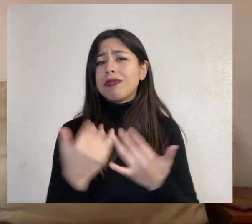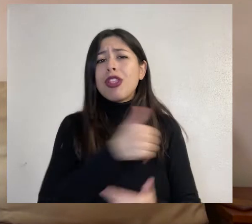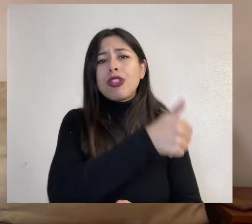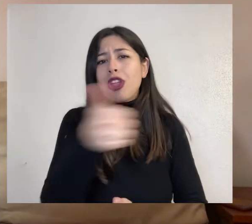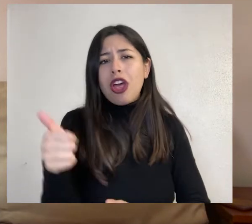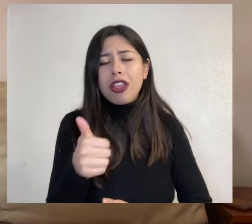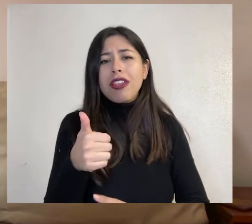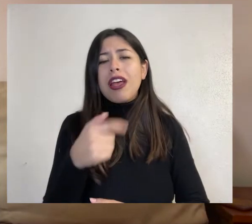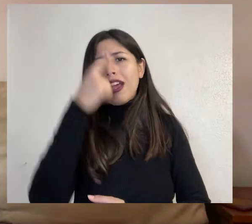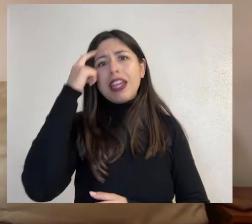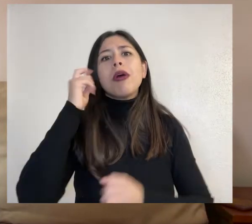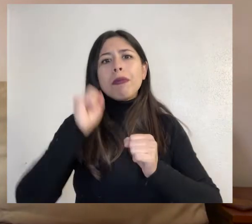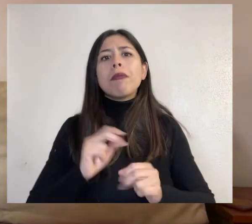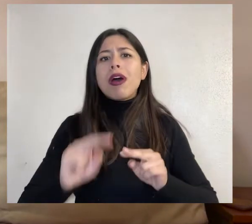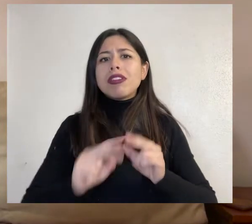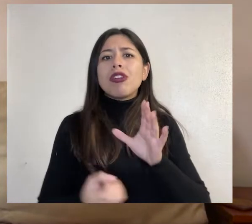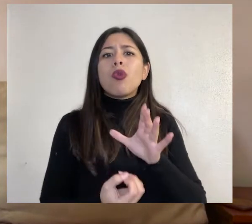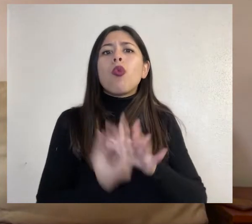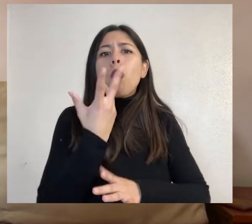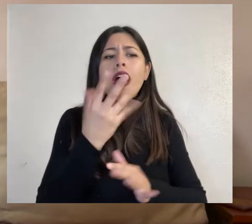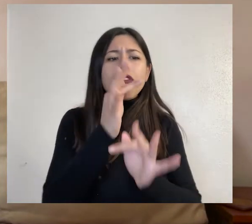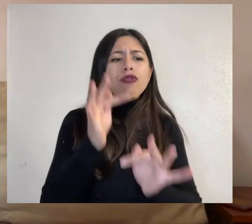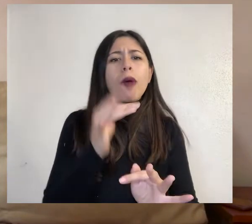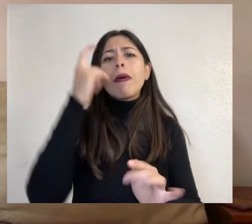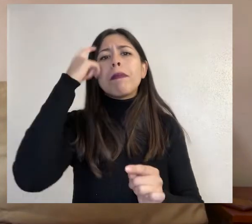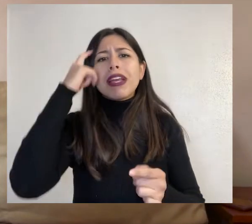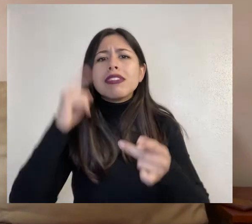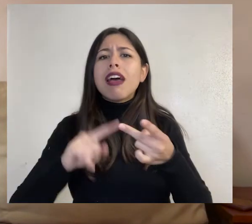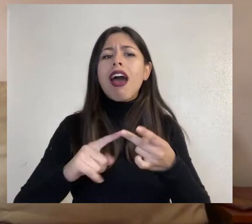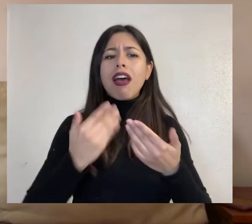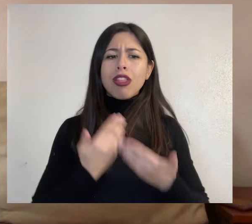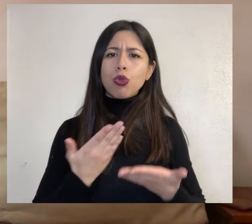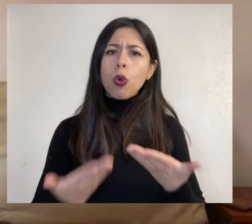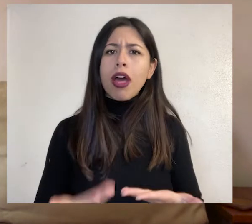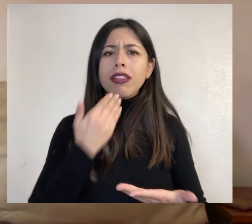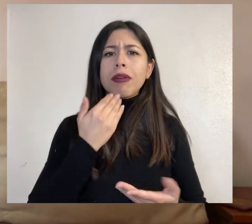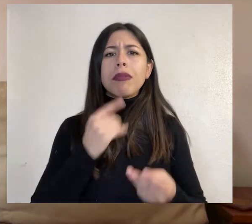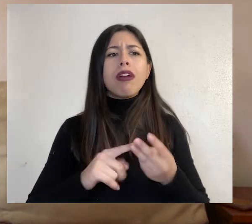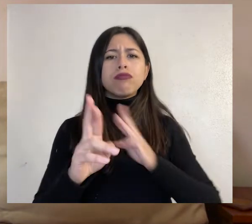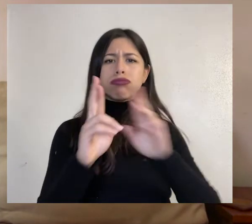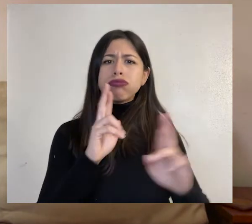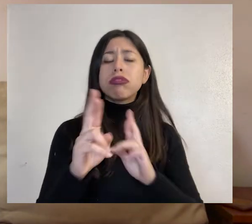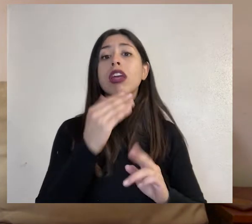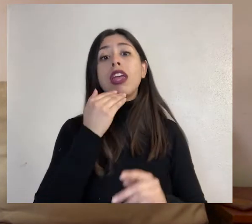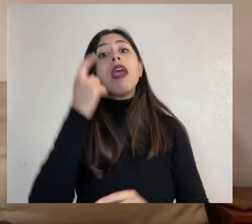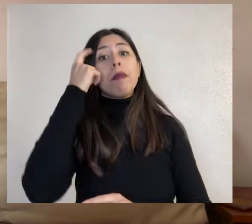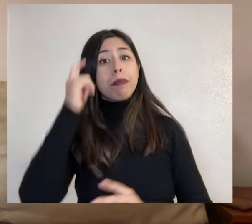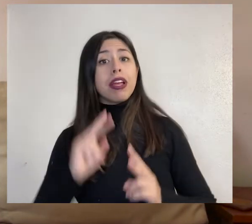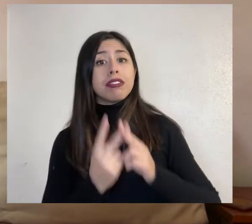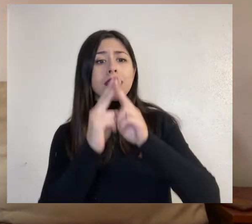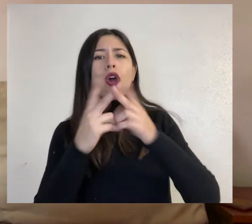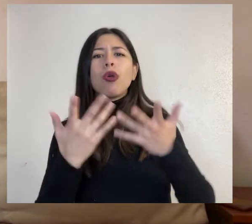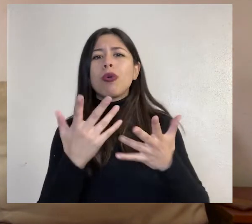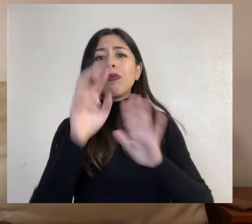que podemos encontrar posibilidades de construir nuevas formas de actuar, de pensar, de relacionarse y, ¿por qué no?, de ir pensando y